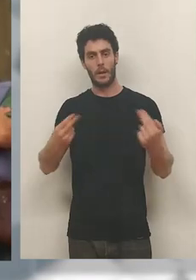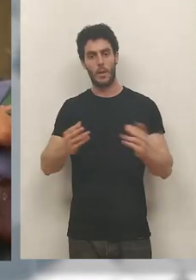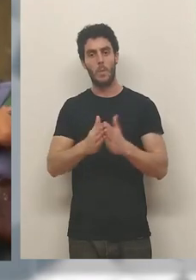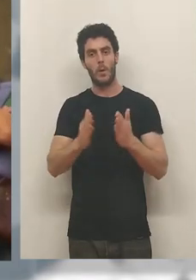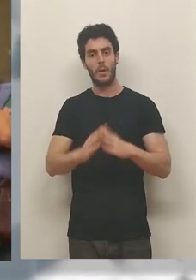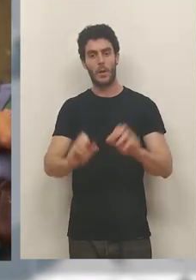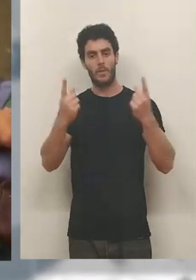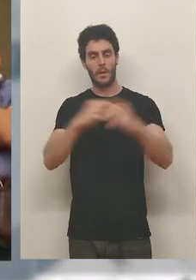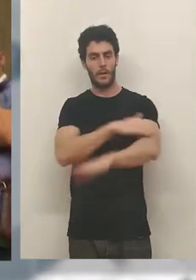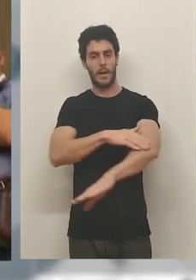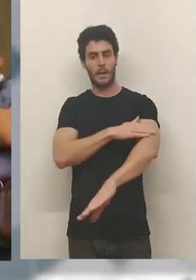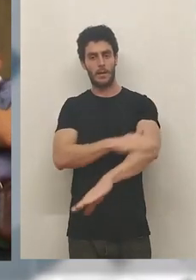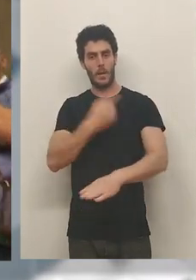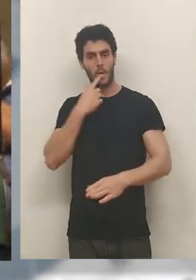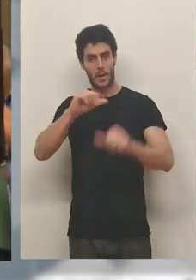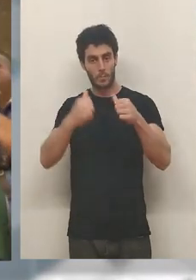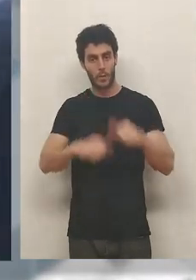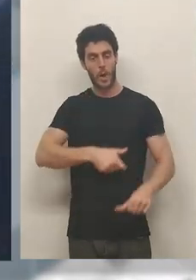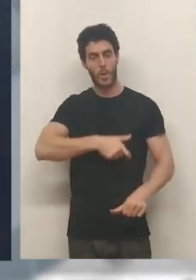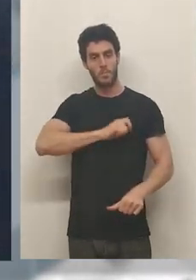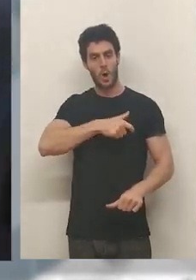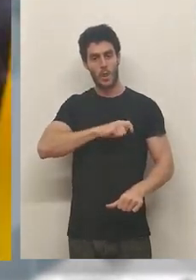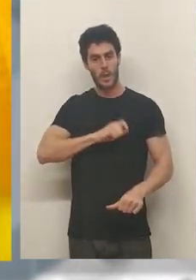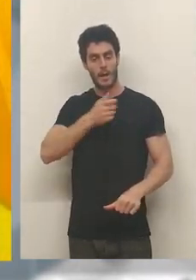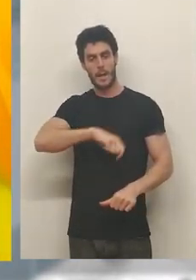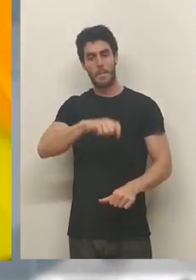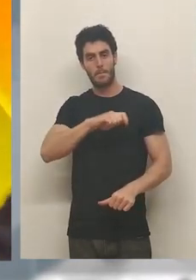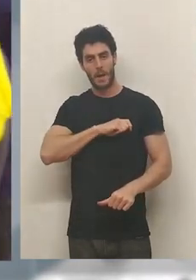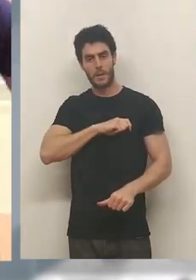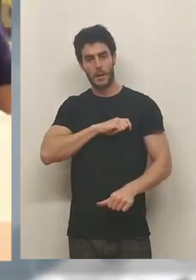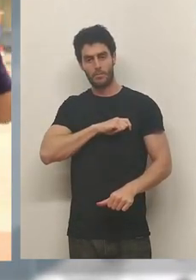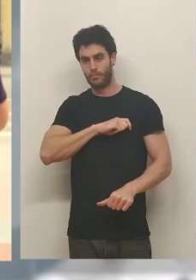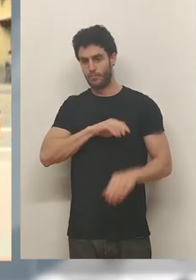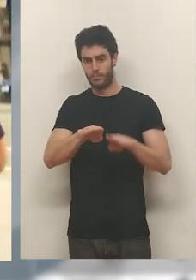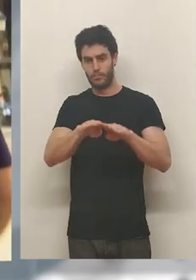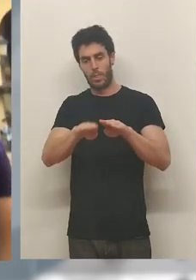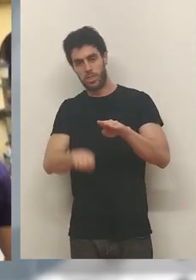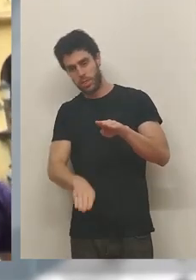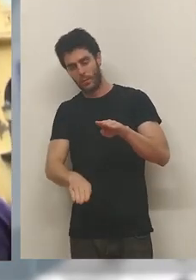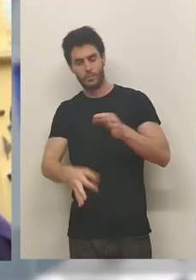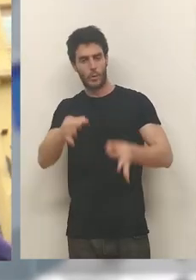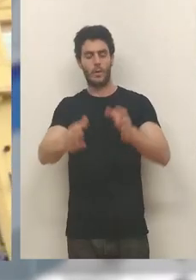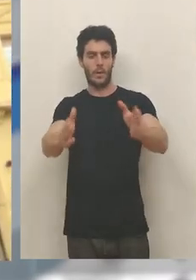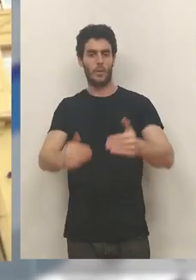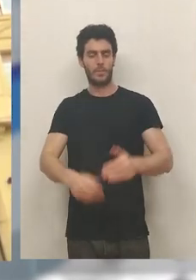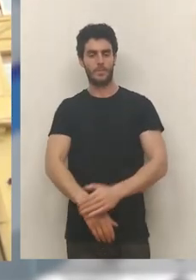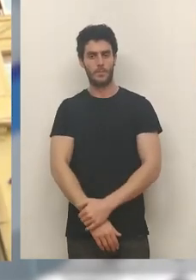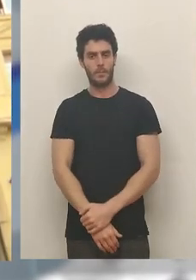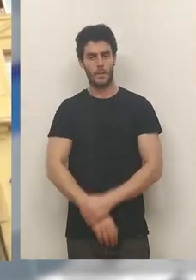del acuerdo publicado en el BOE. No es justo, aseguran, que el modelo policial en nuestro país circule a dos velocidades.